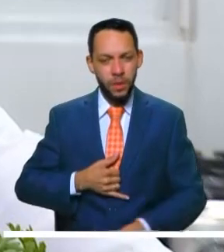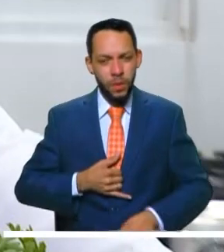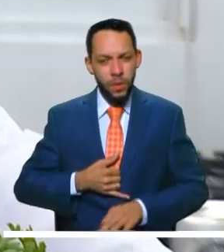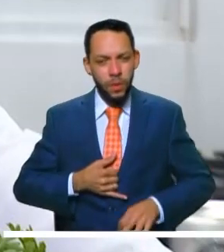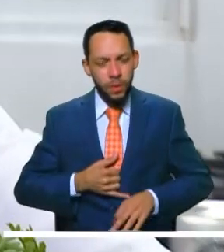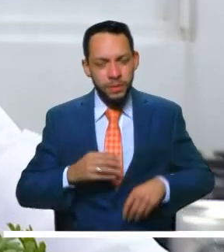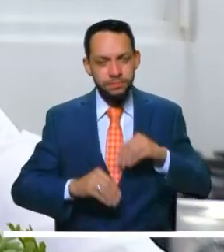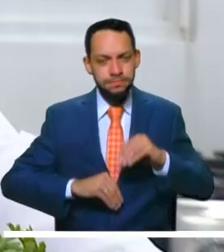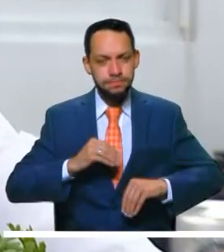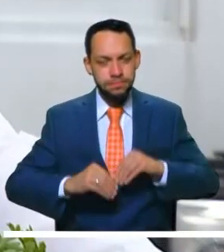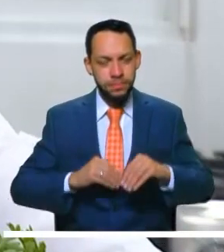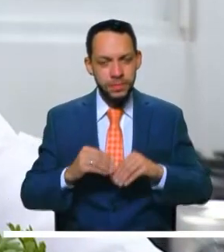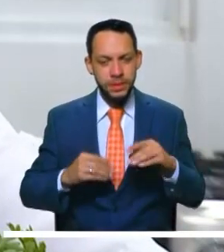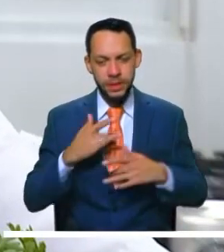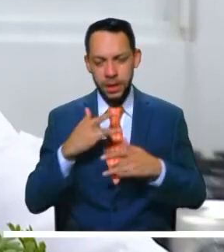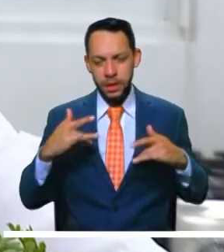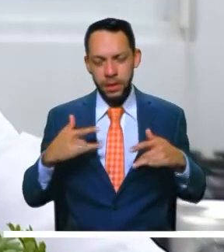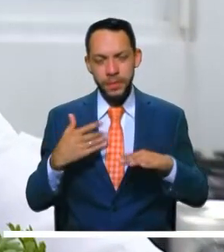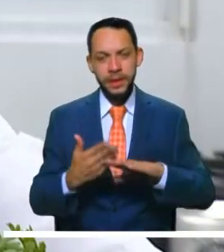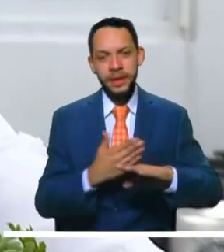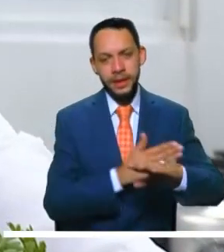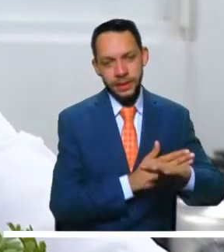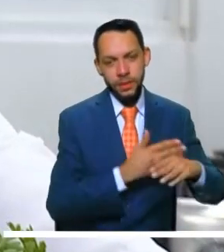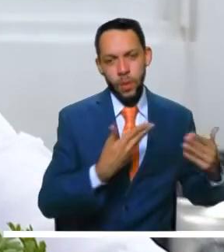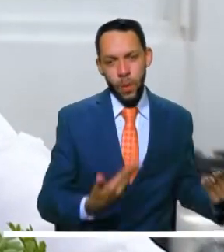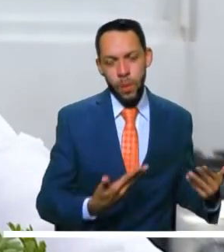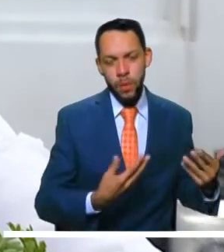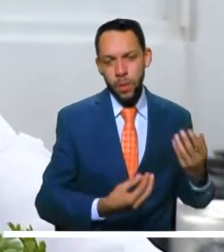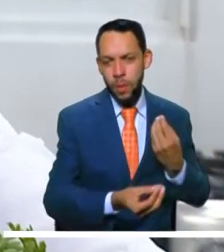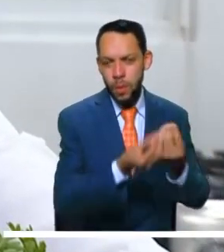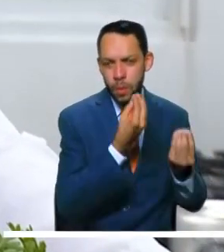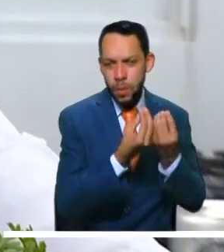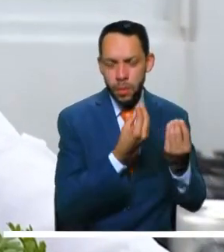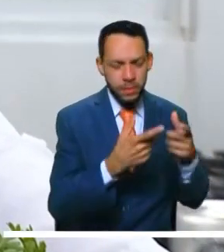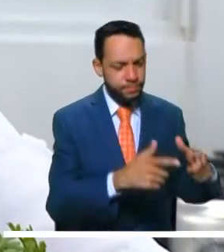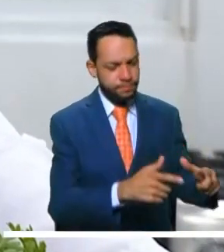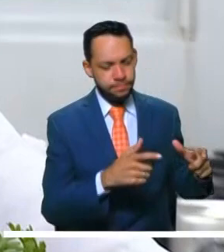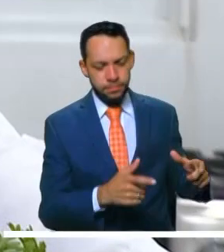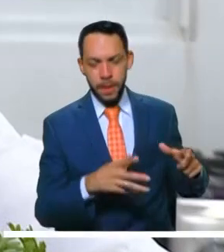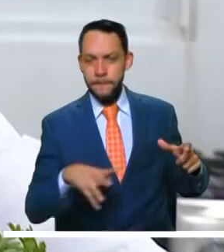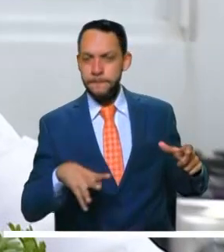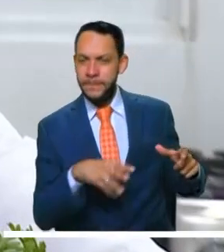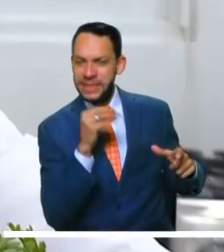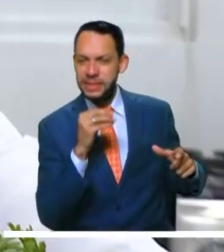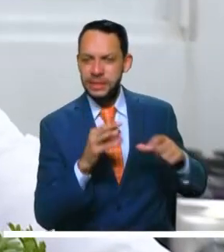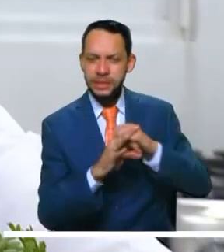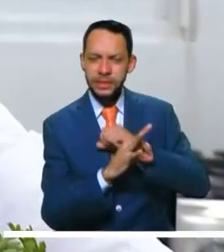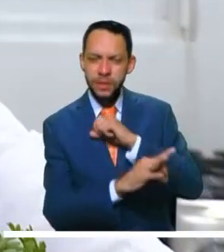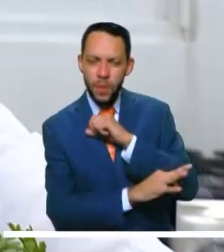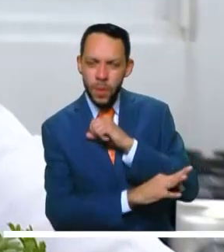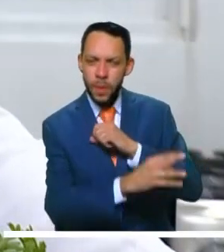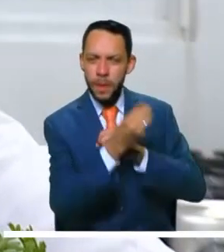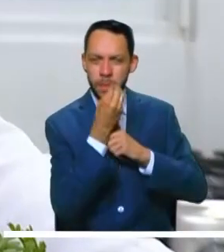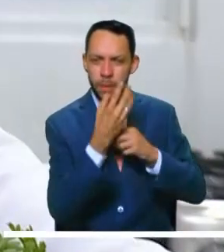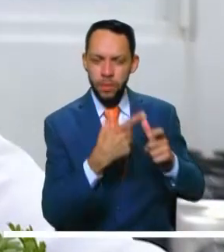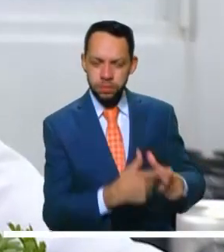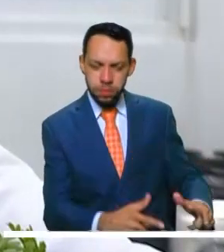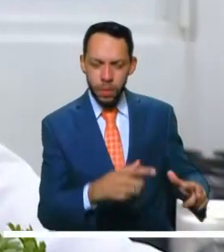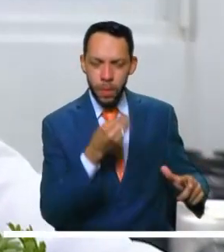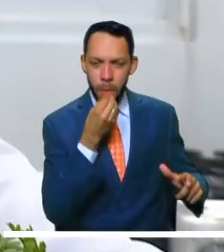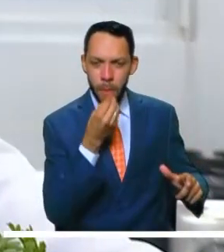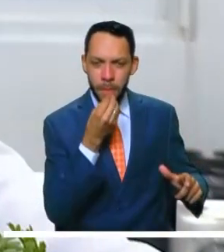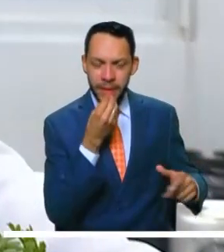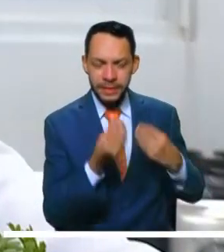siempre tenemos la valoración nutricional, medicina funcional y psiconutrición. ¿Qué es lo que nosotros